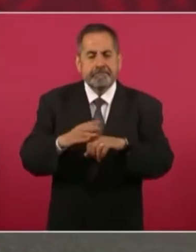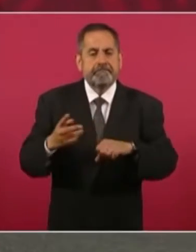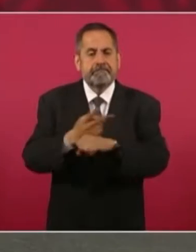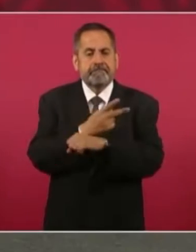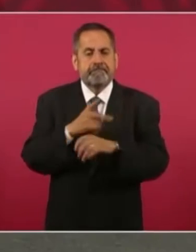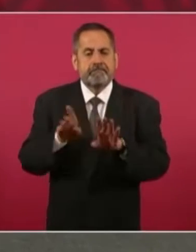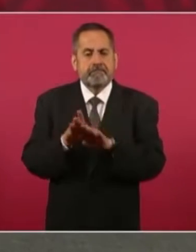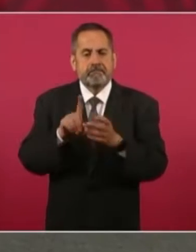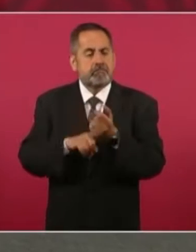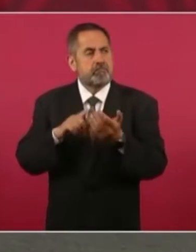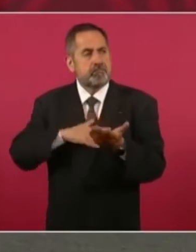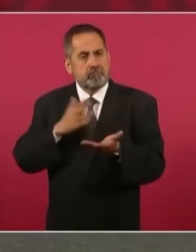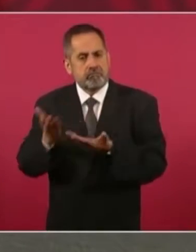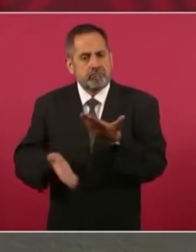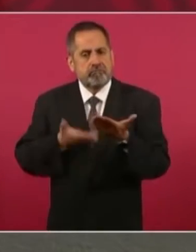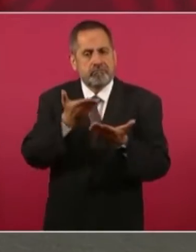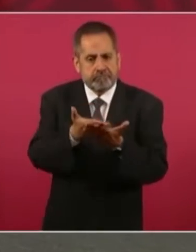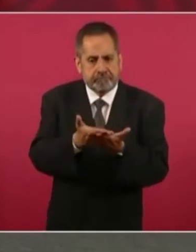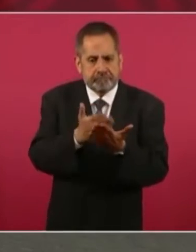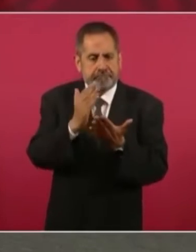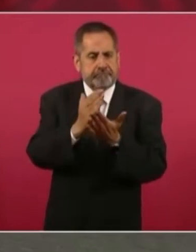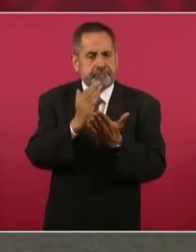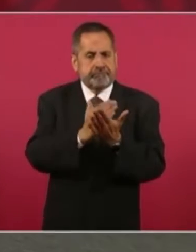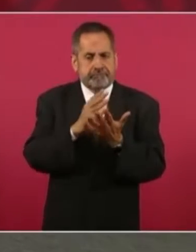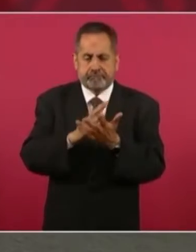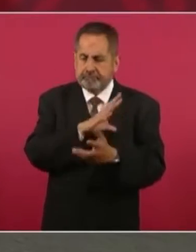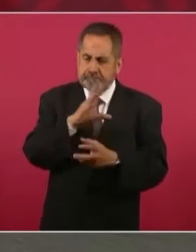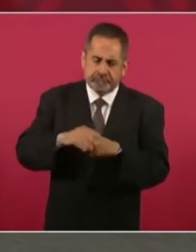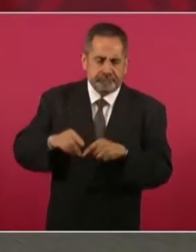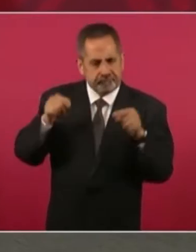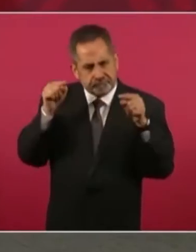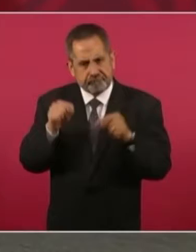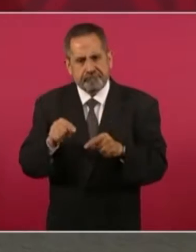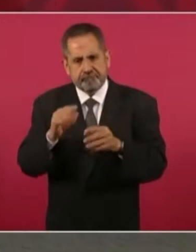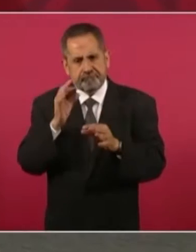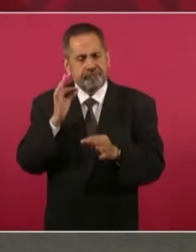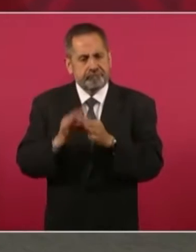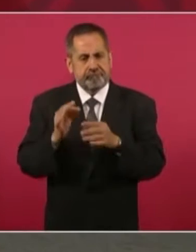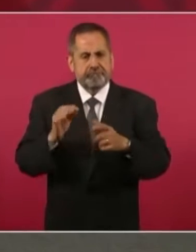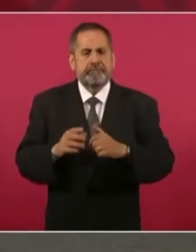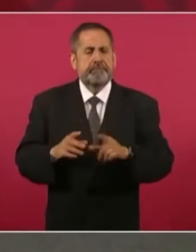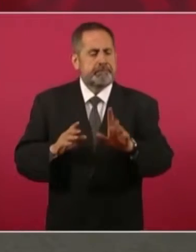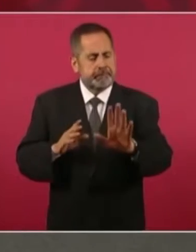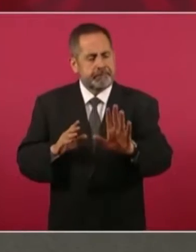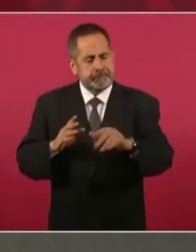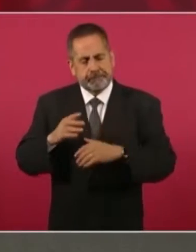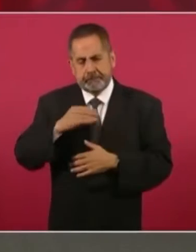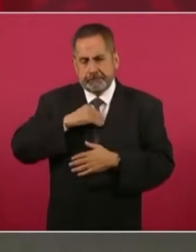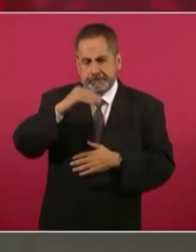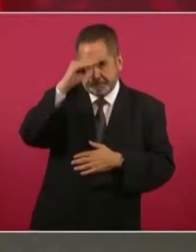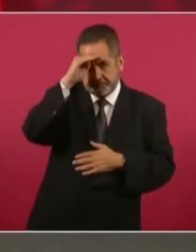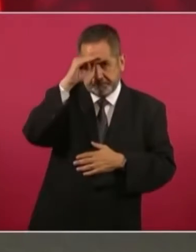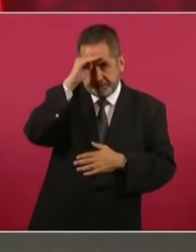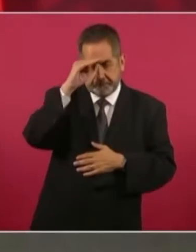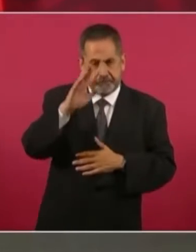sobre la propuesta concreta, específica. Pienso que